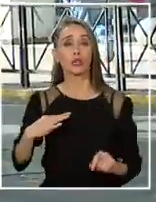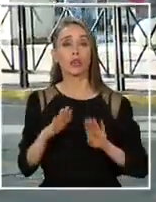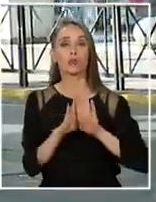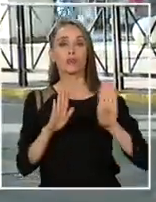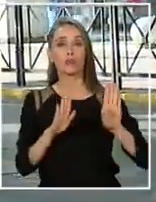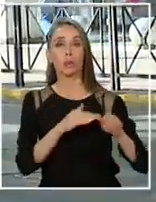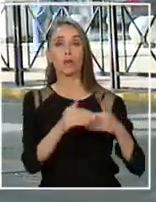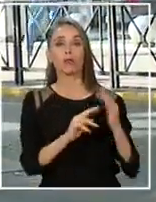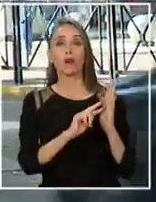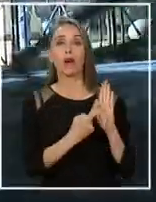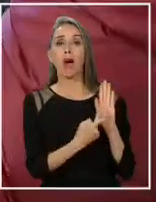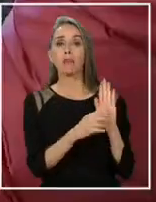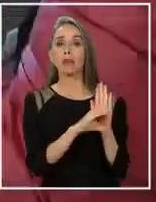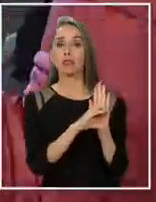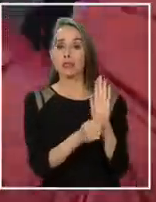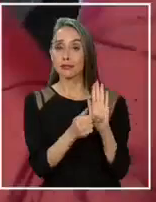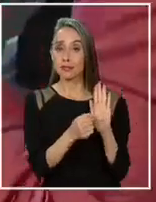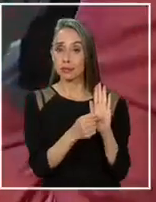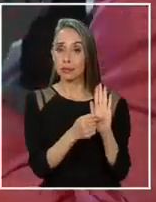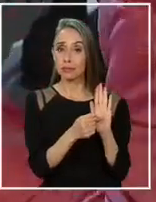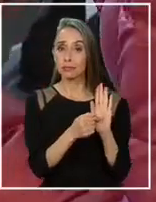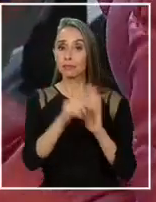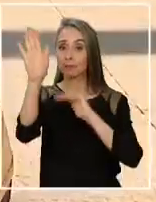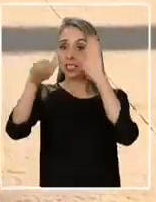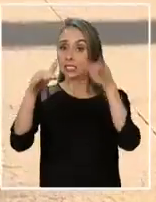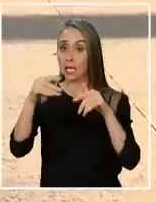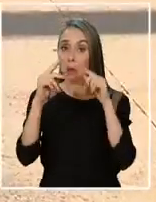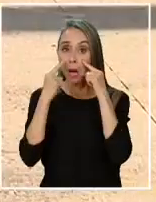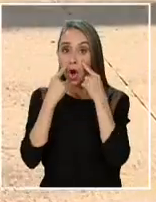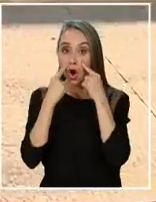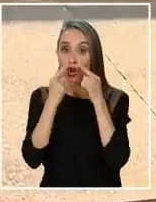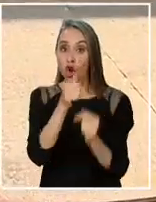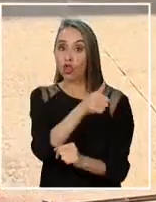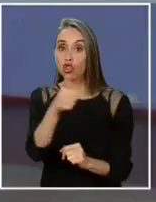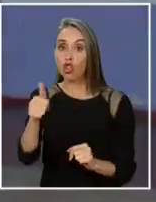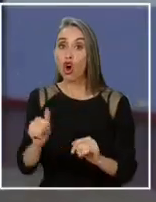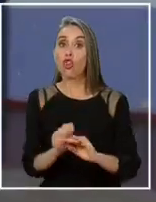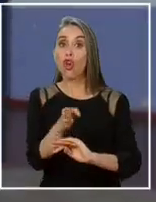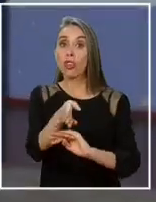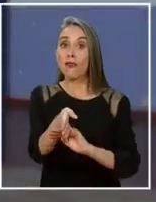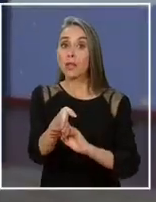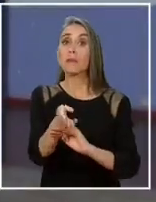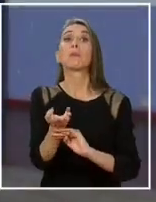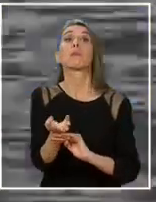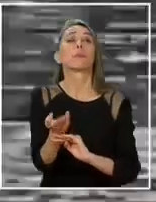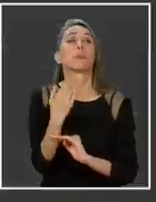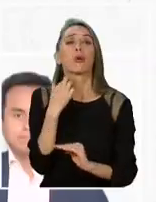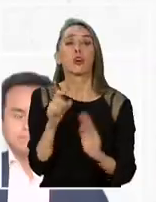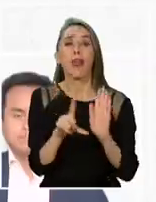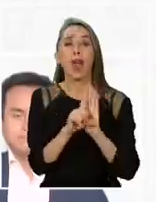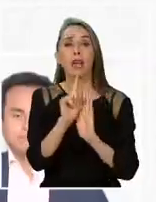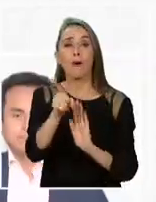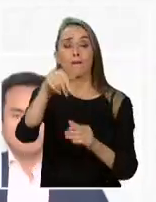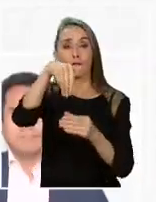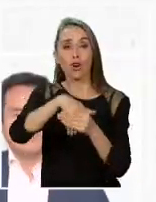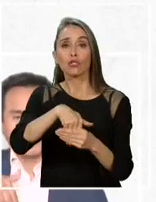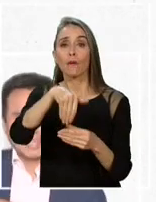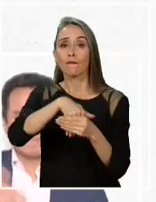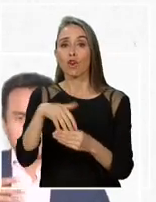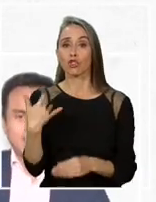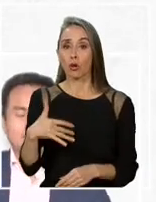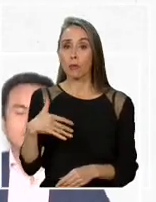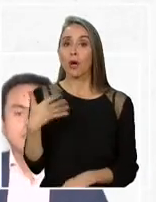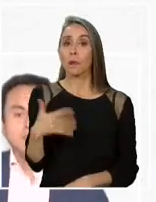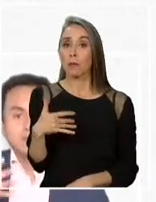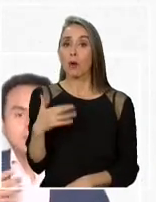y el proceso. Uno que, atención, nos convoca a todos porque ese día el voto es obligatorio. Votar es importante.